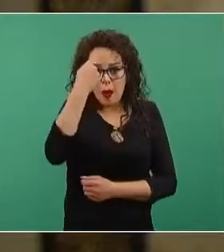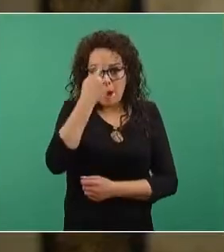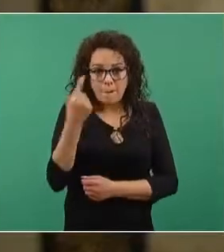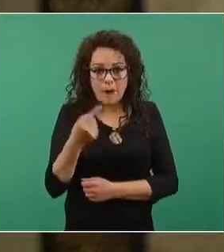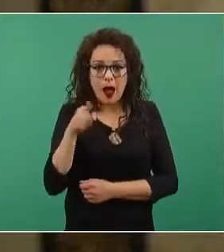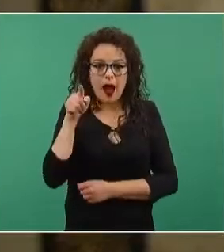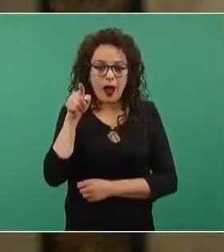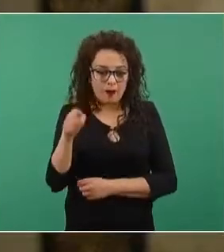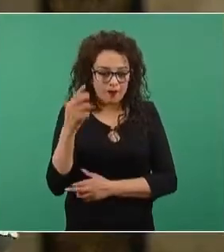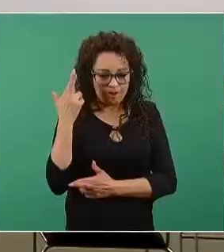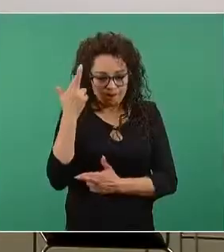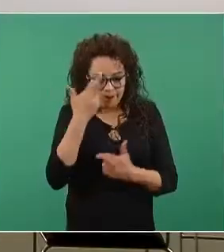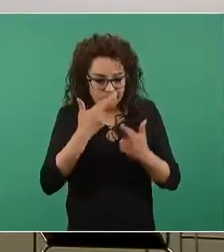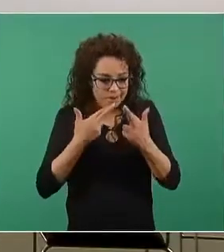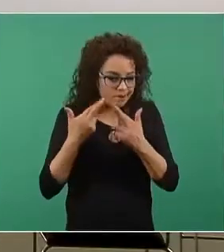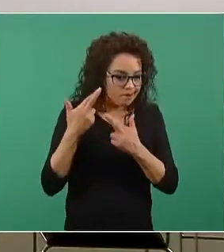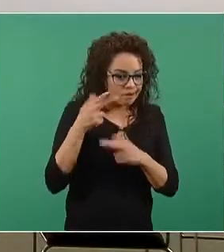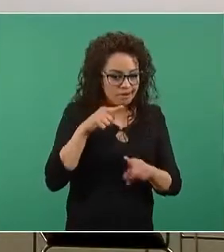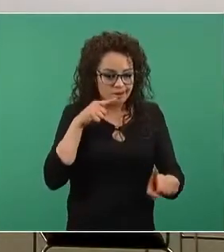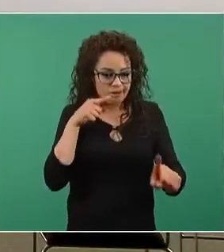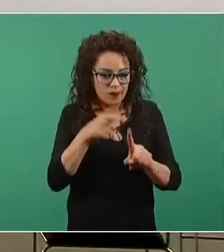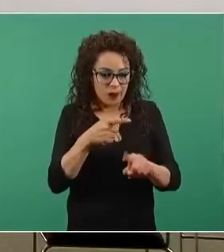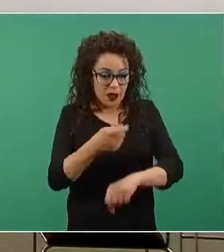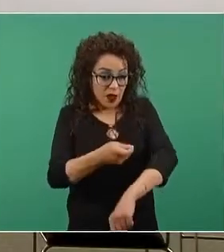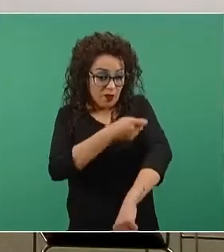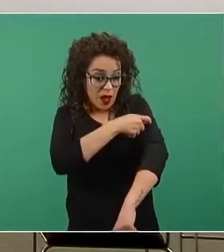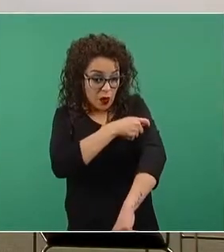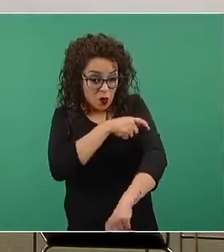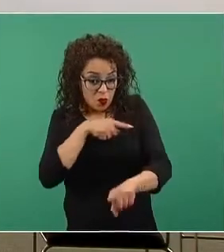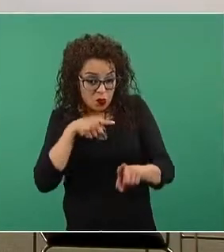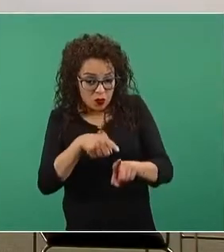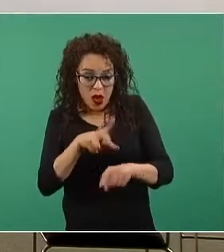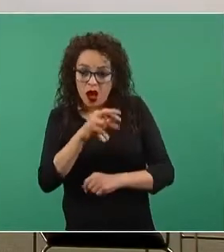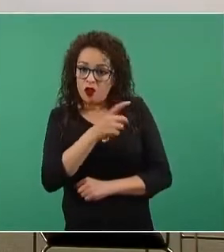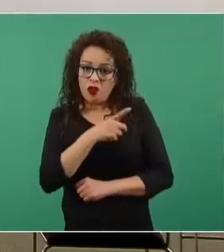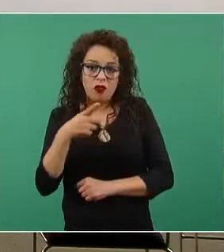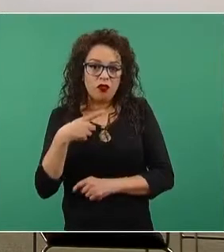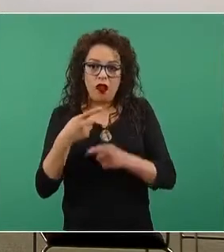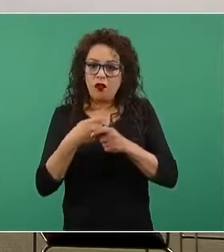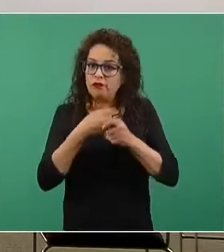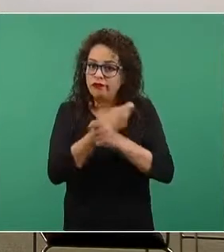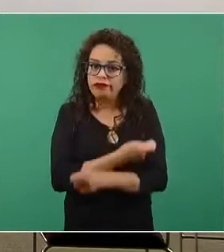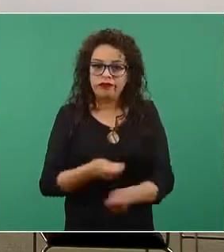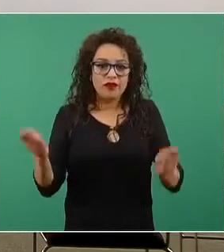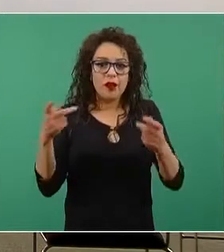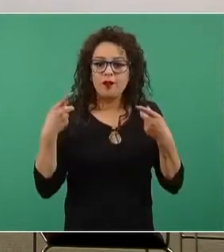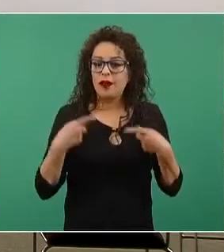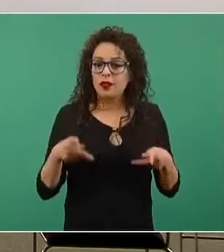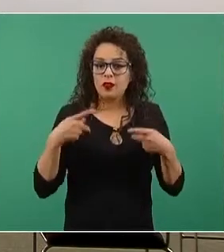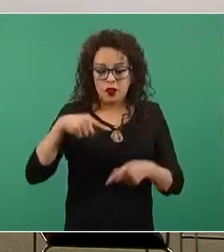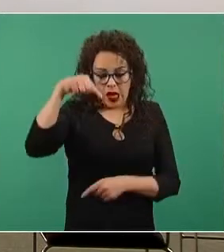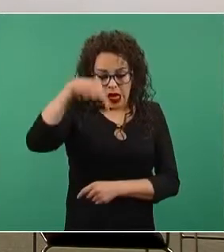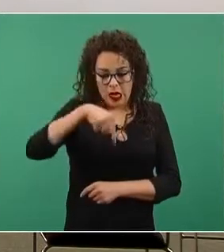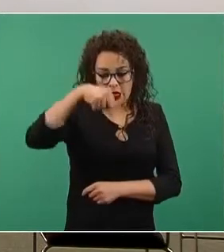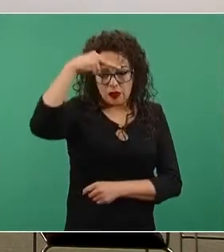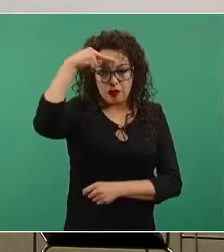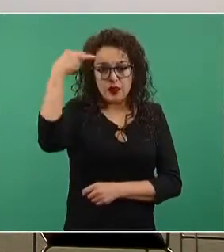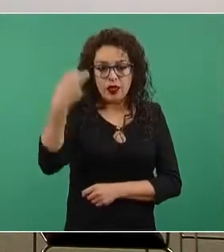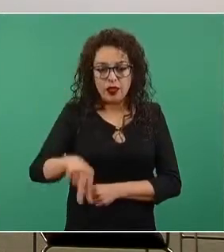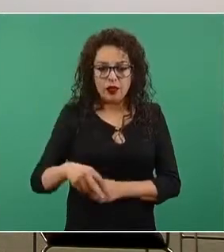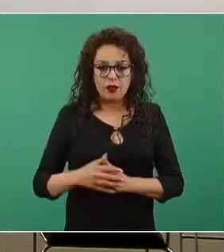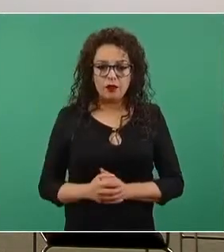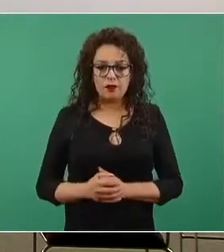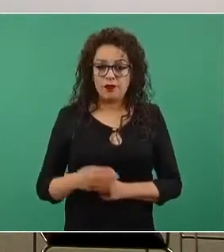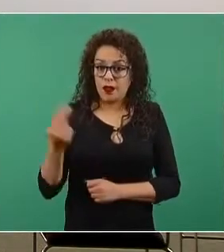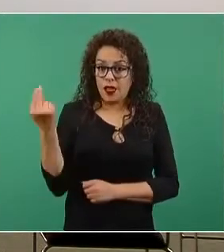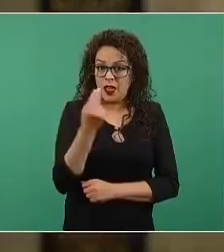evaluar que una vacuna ya no se tendría que aplicar en la población mexicana? ¿Qué es lo que se necesita? ¿Algún documento